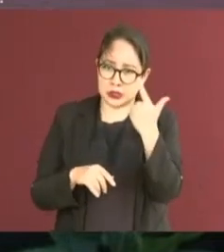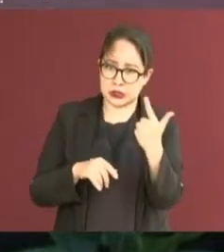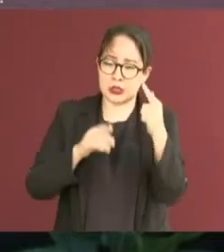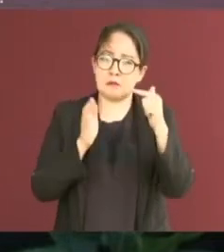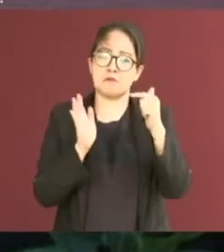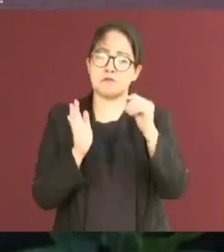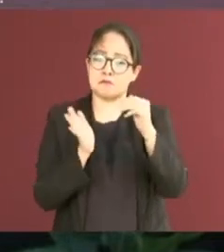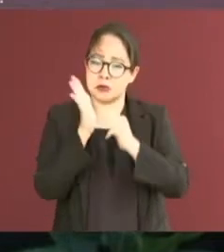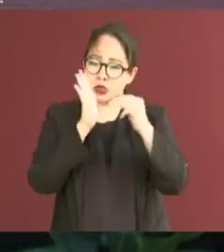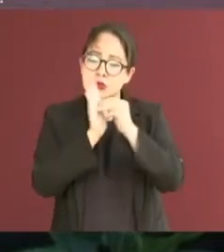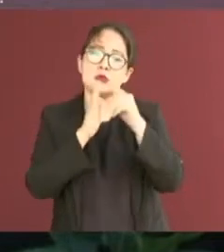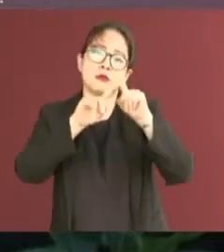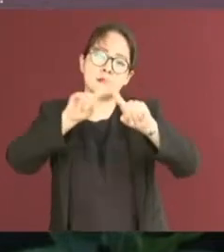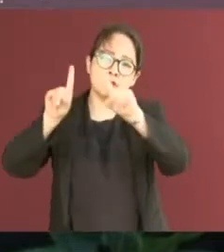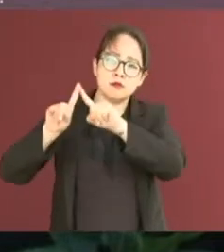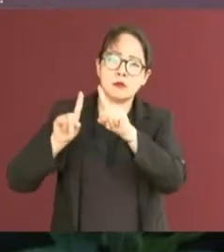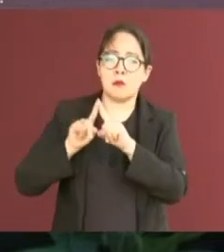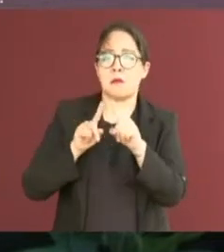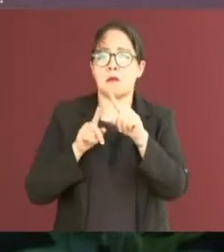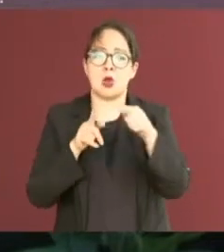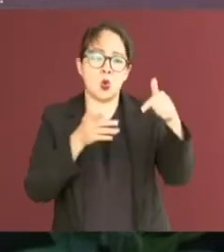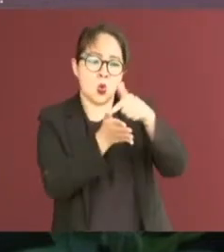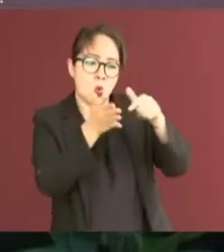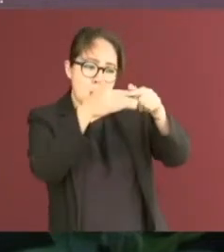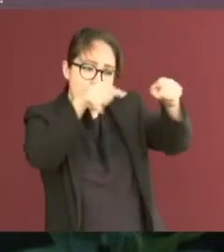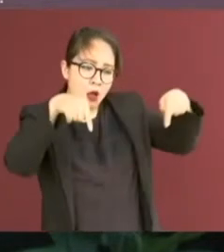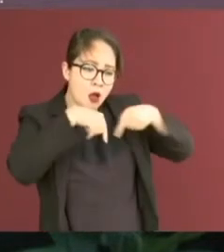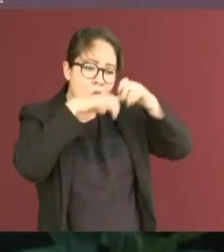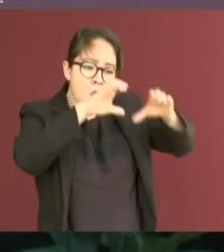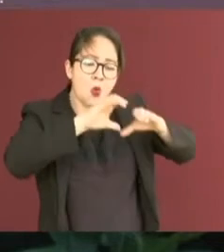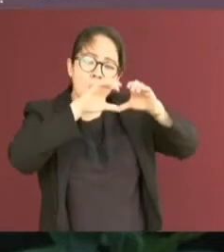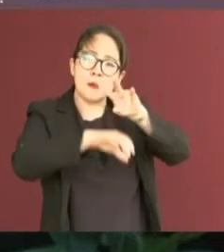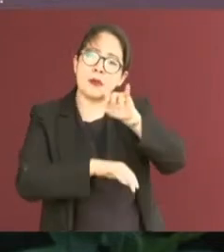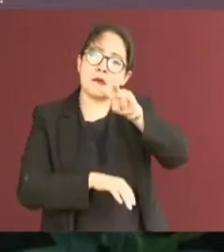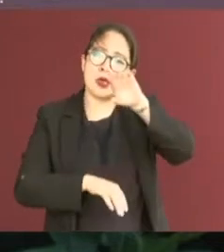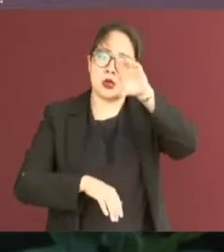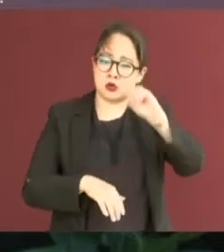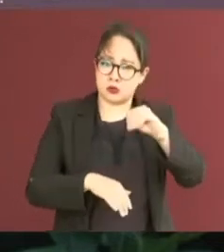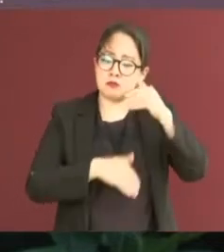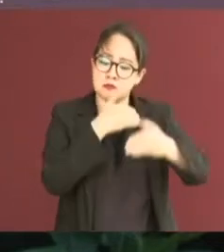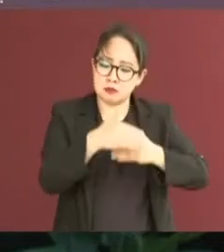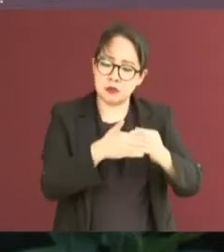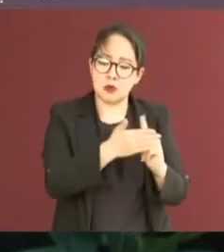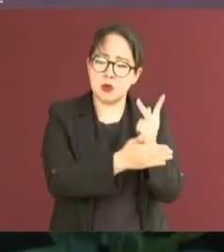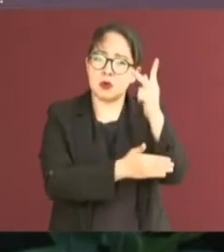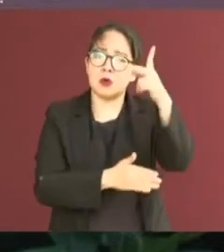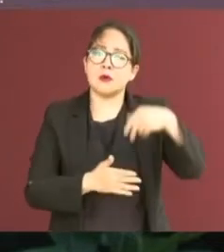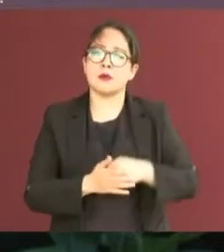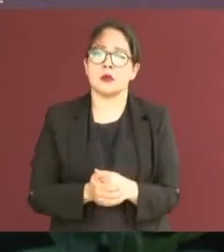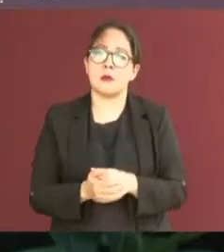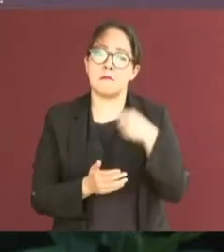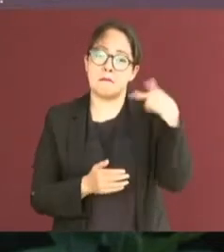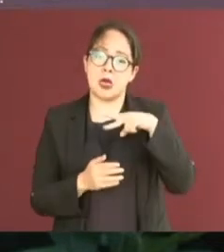viveros comunitarios en proceso de desarrollo. En Veracruz se ha establecido